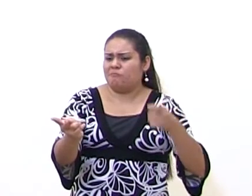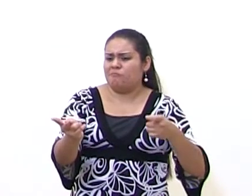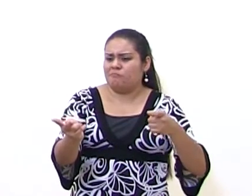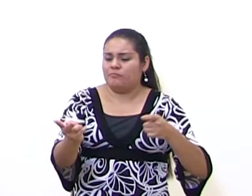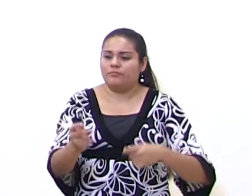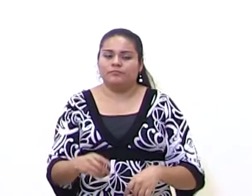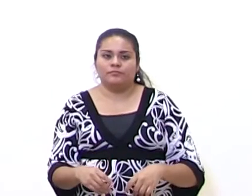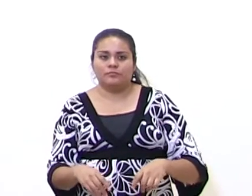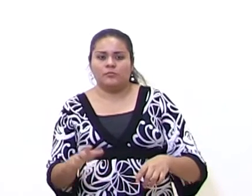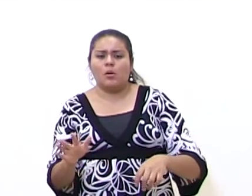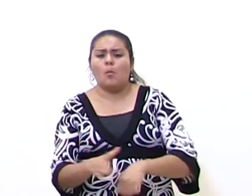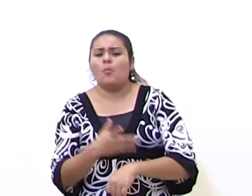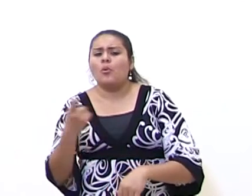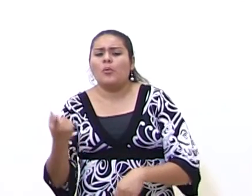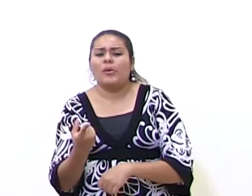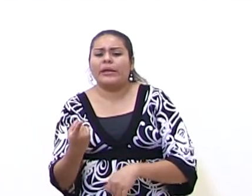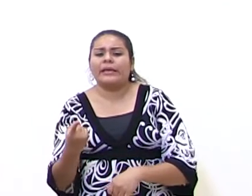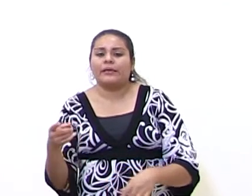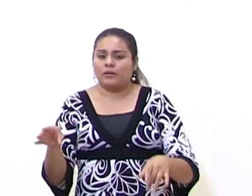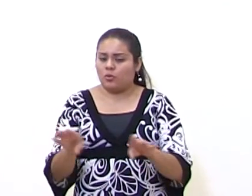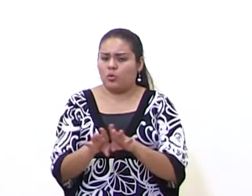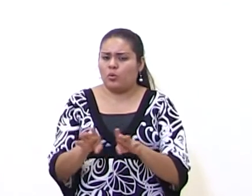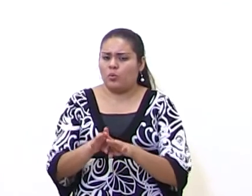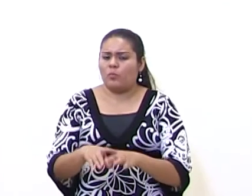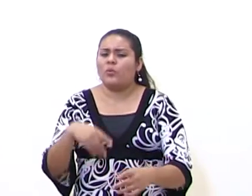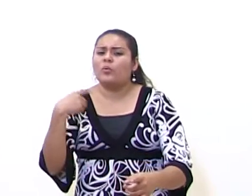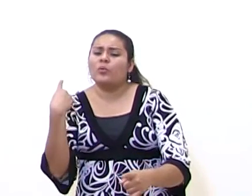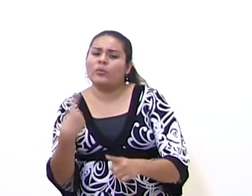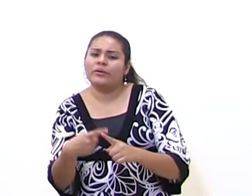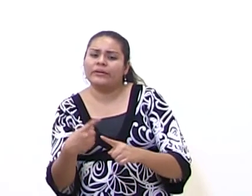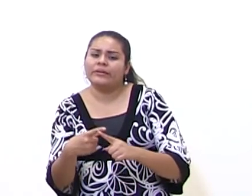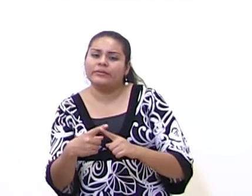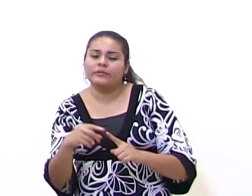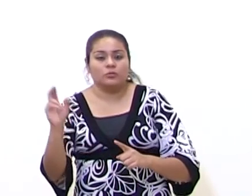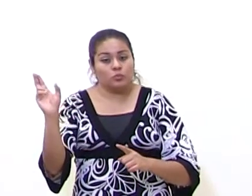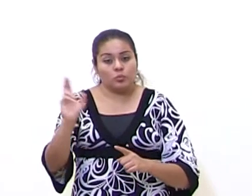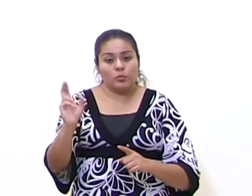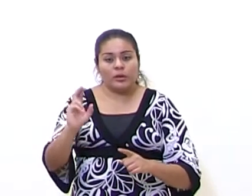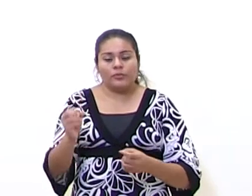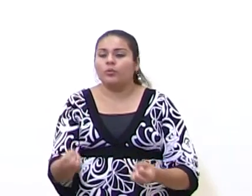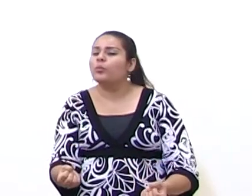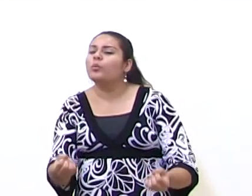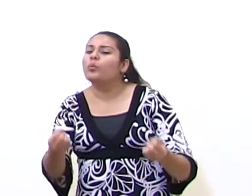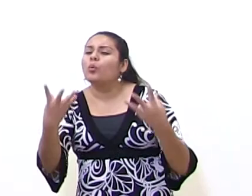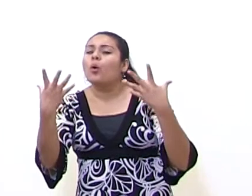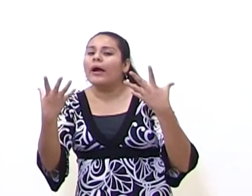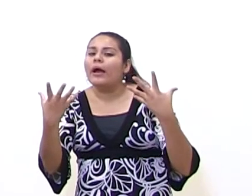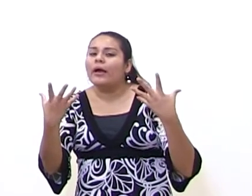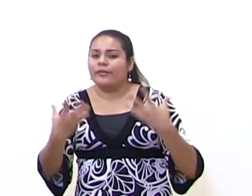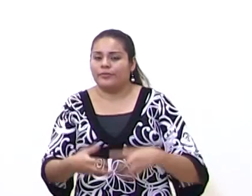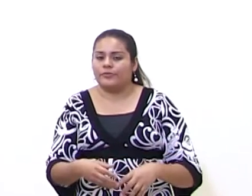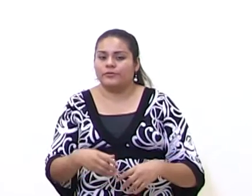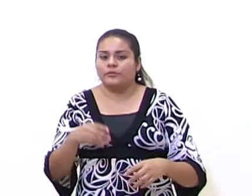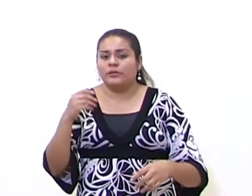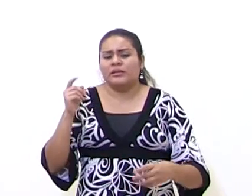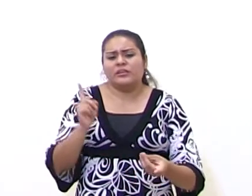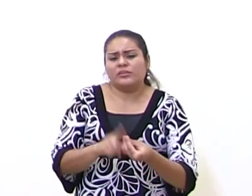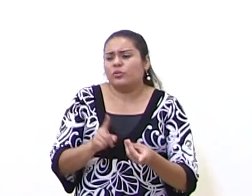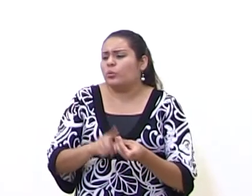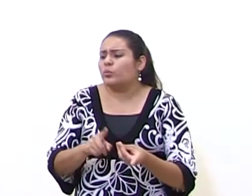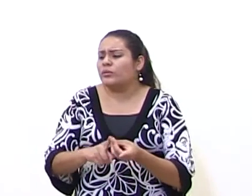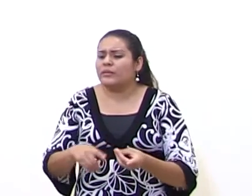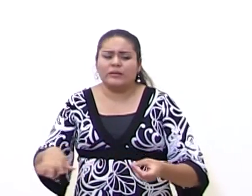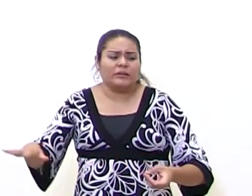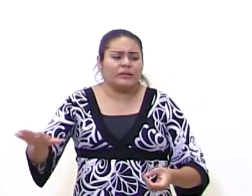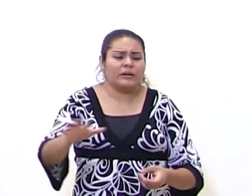¿Cómo? ¿A quiénes? ¿Y a cuántos? ¿Y a dónde están aquellos a los que le vamos a aplicar